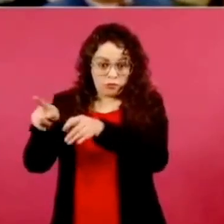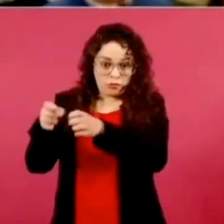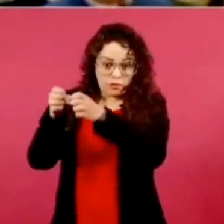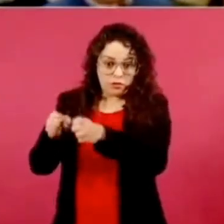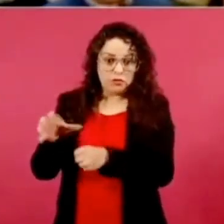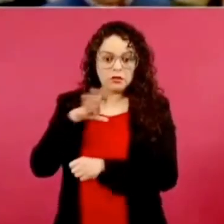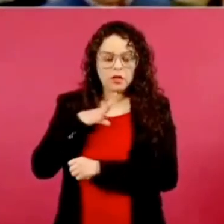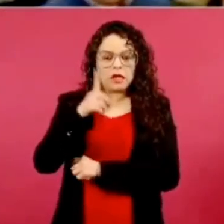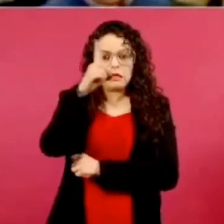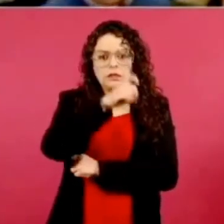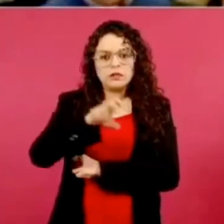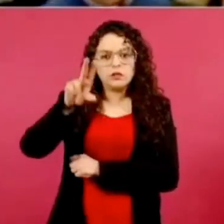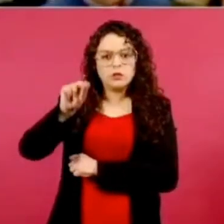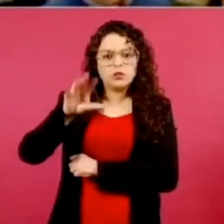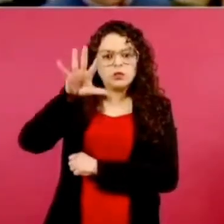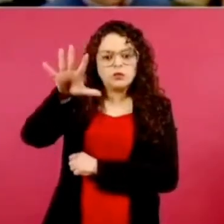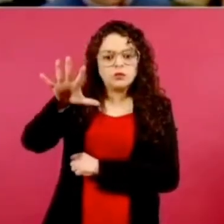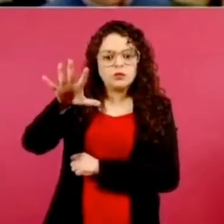185